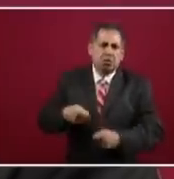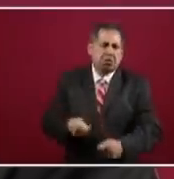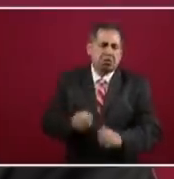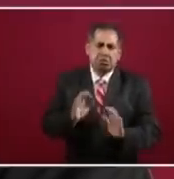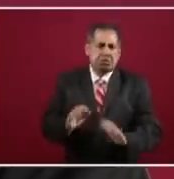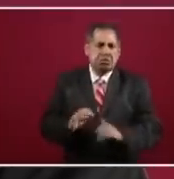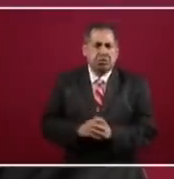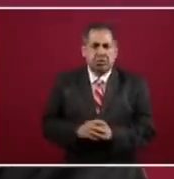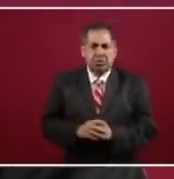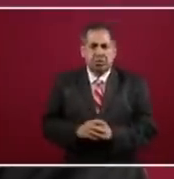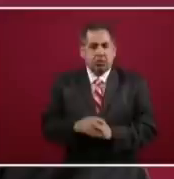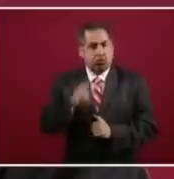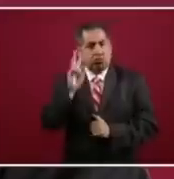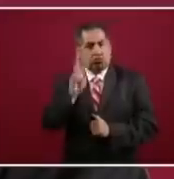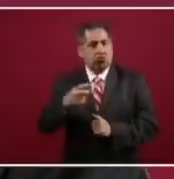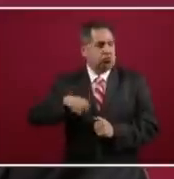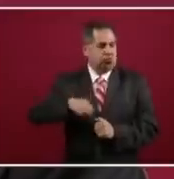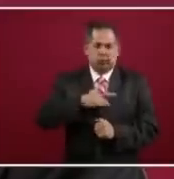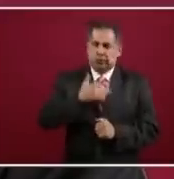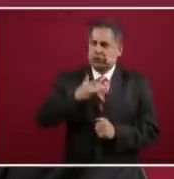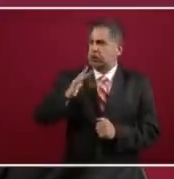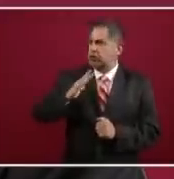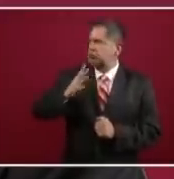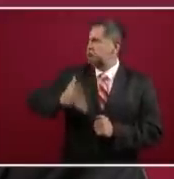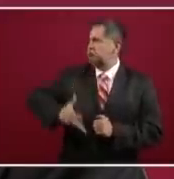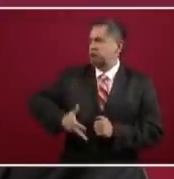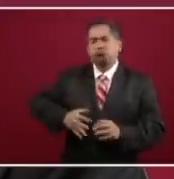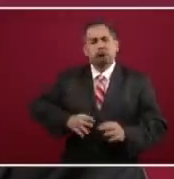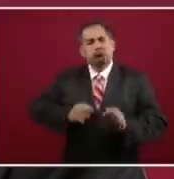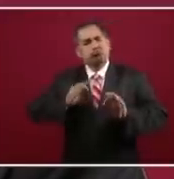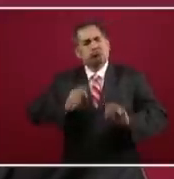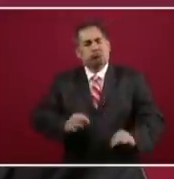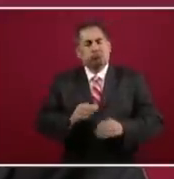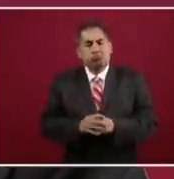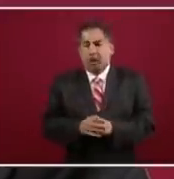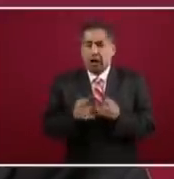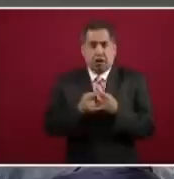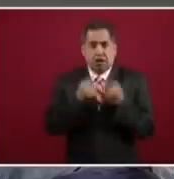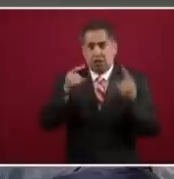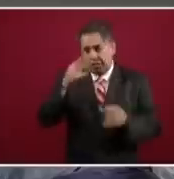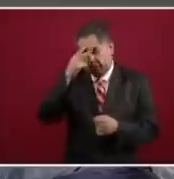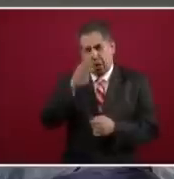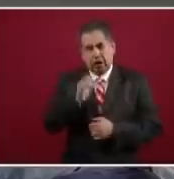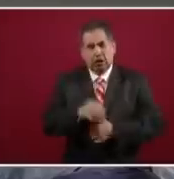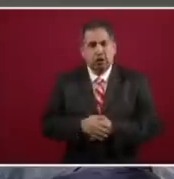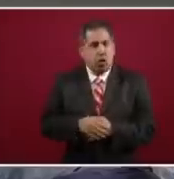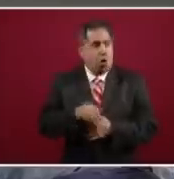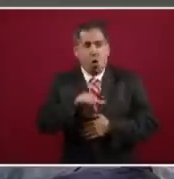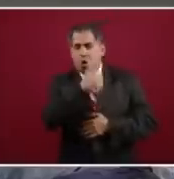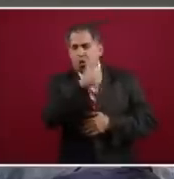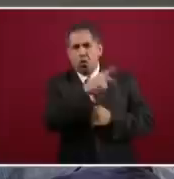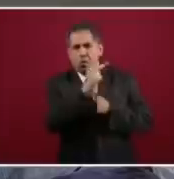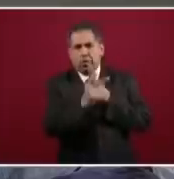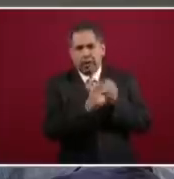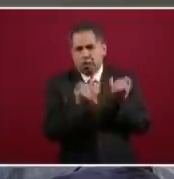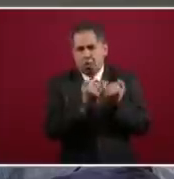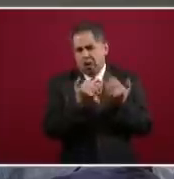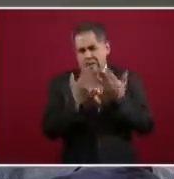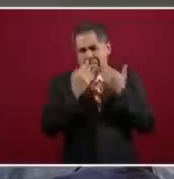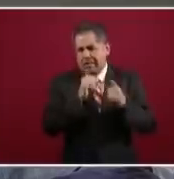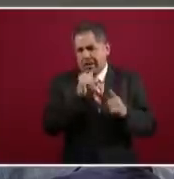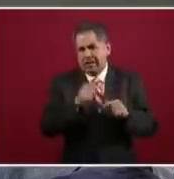es un timbre de orgullo lo que se ha hecho en la historia de méxico ningún país en el